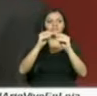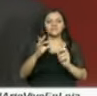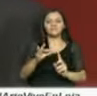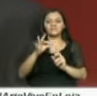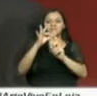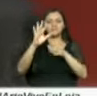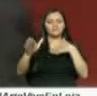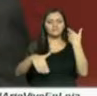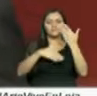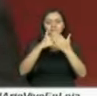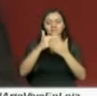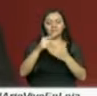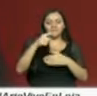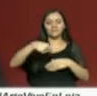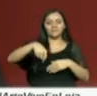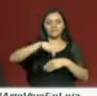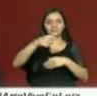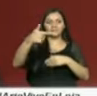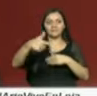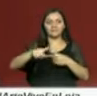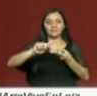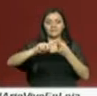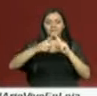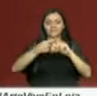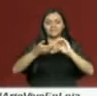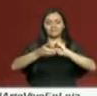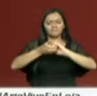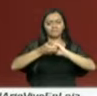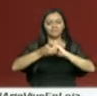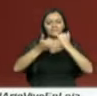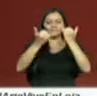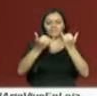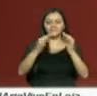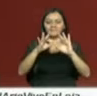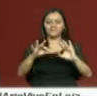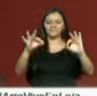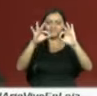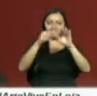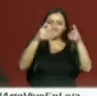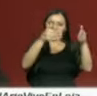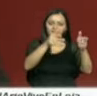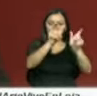los amigos lojanos que son los protagonistas de esta fiesta.